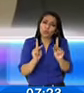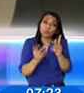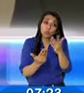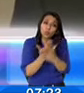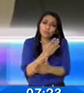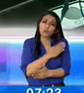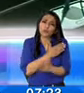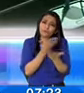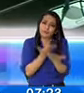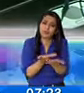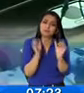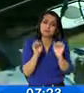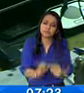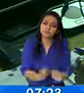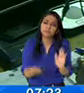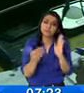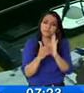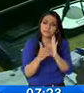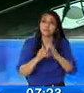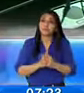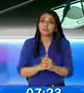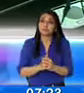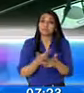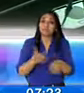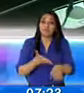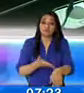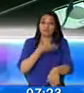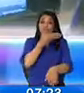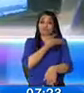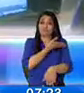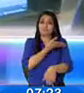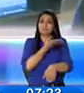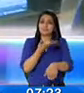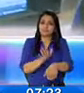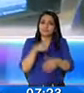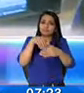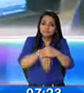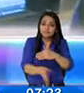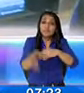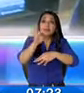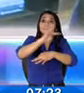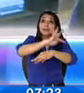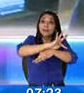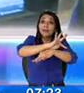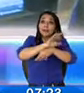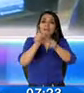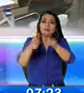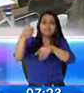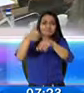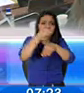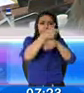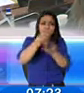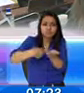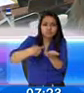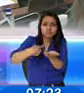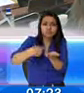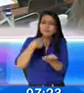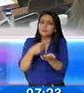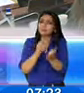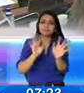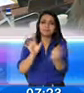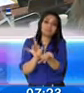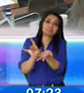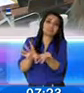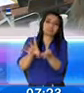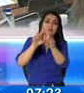para hacer eso. Esto a pesar de que ya hace varios días dentro de la Asamblea Nacional se ha dicho que pedirán la